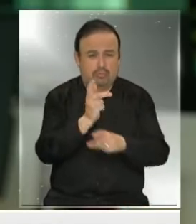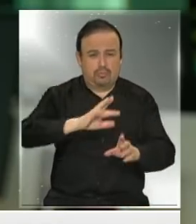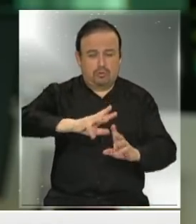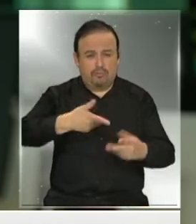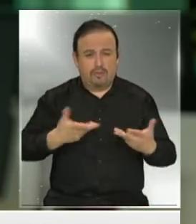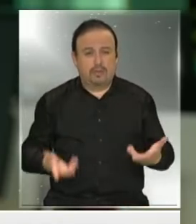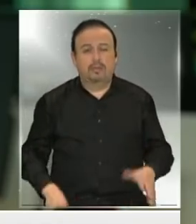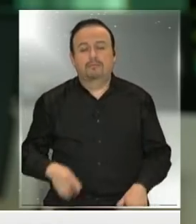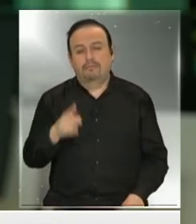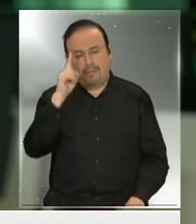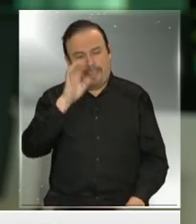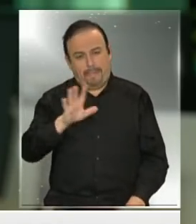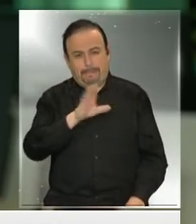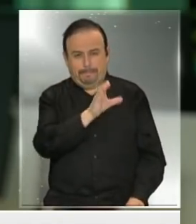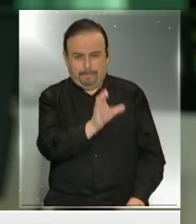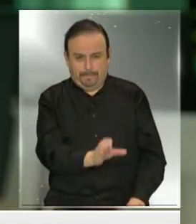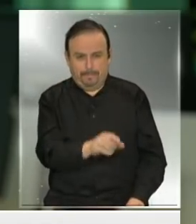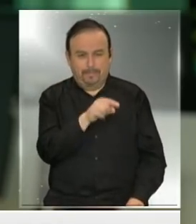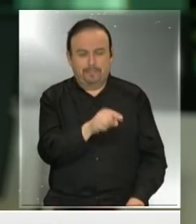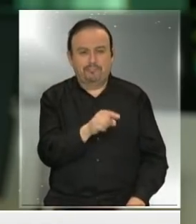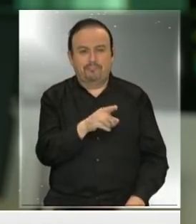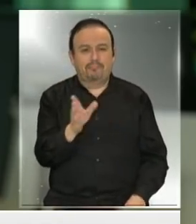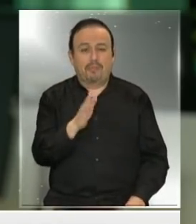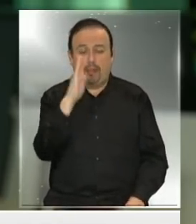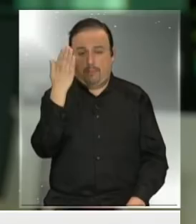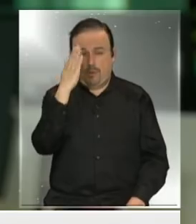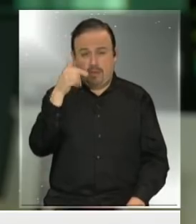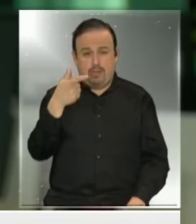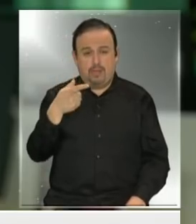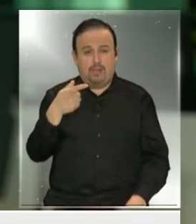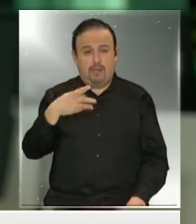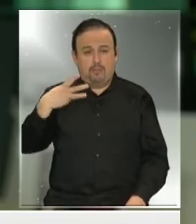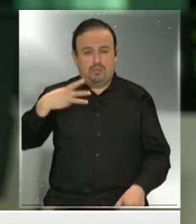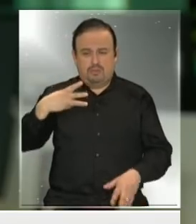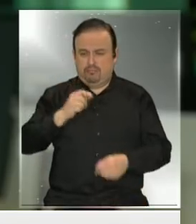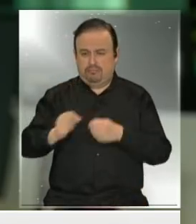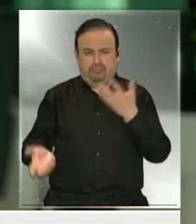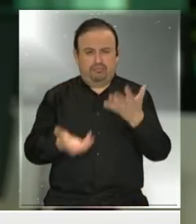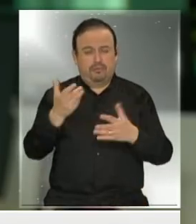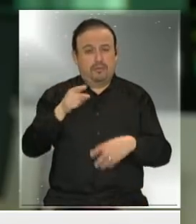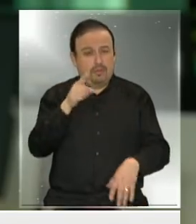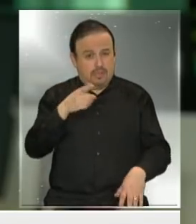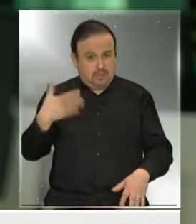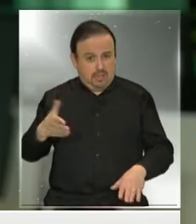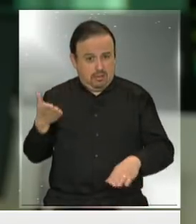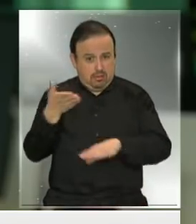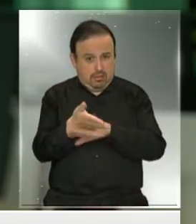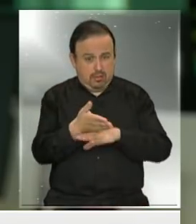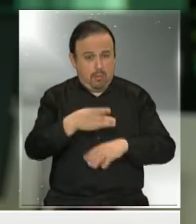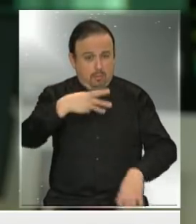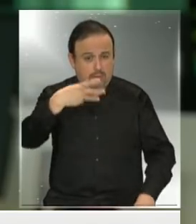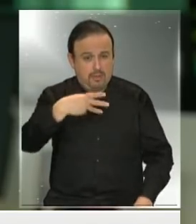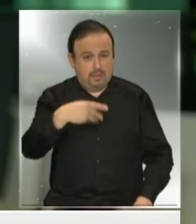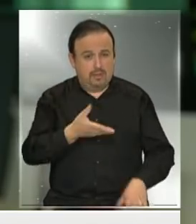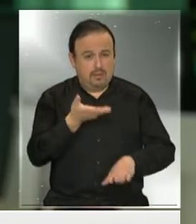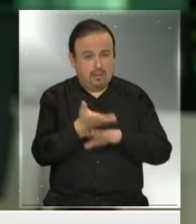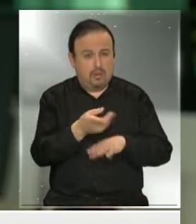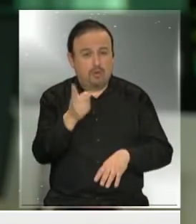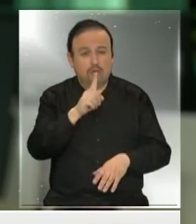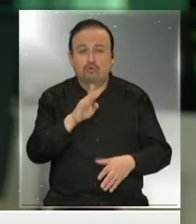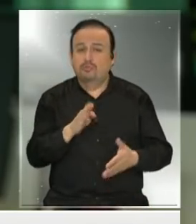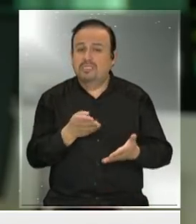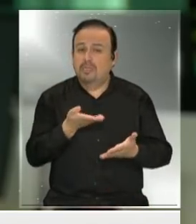quién es la persona que está en los espejos verde o el municipio entero usted alguna vez han ido a un municipio a pedir un subsidio